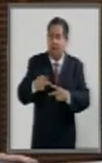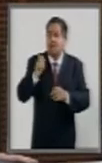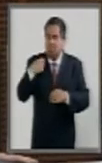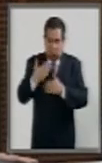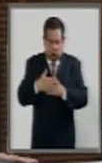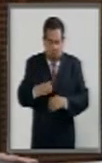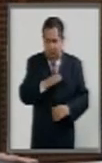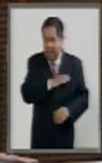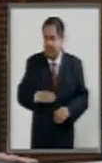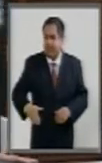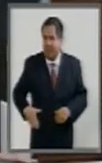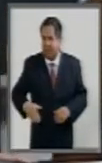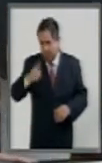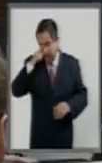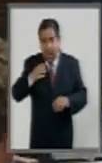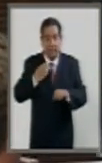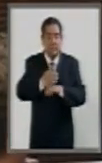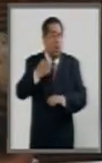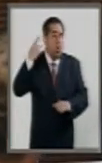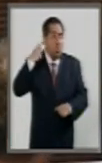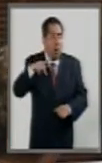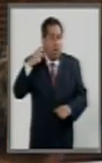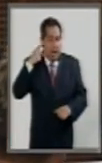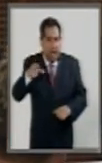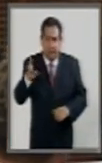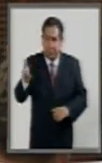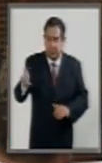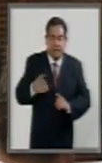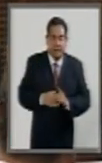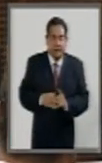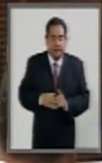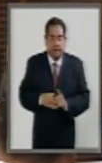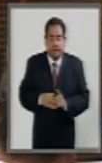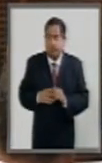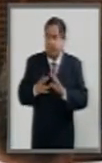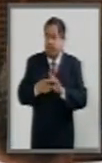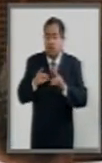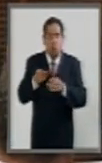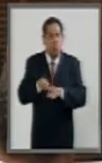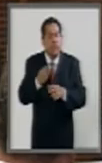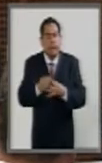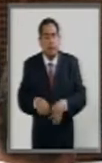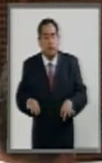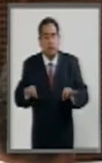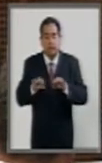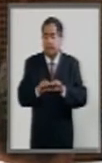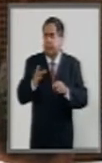candidata en el estado de Puebla, un estado muy importante.